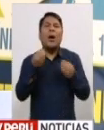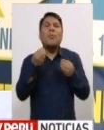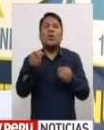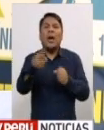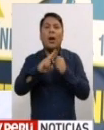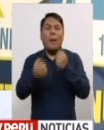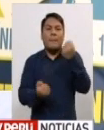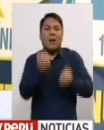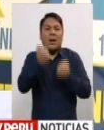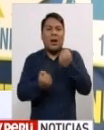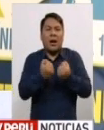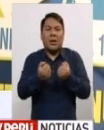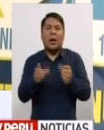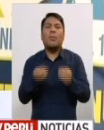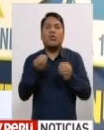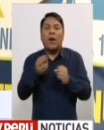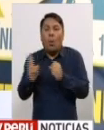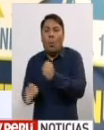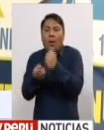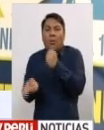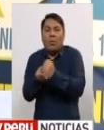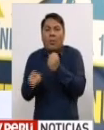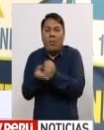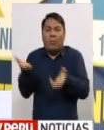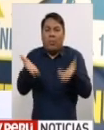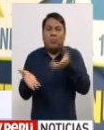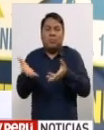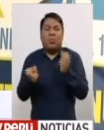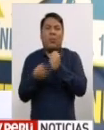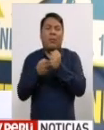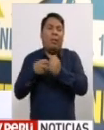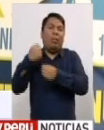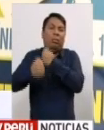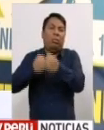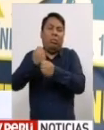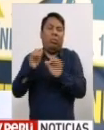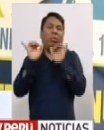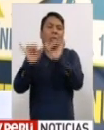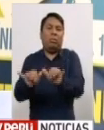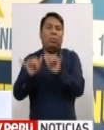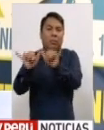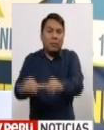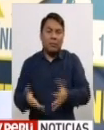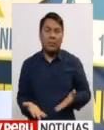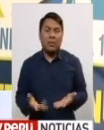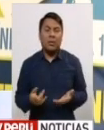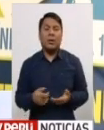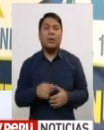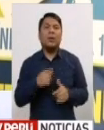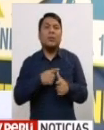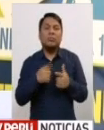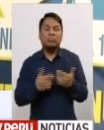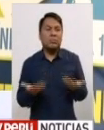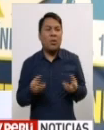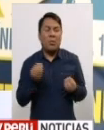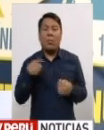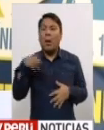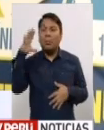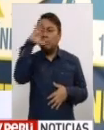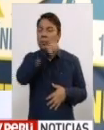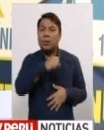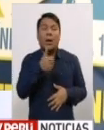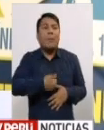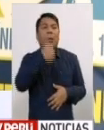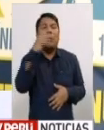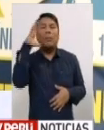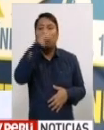haber habido para abandonar vehículos que tenían una vida útil visible, visible a los a ojos